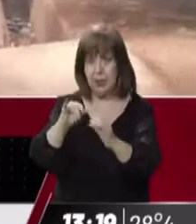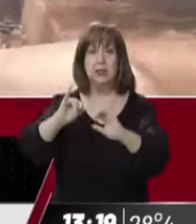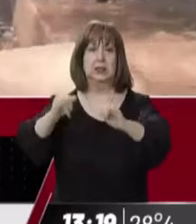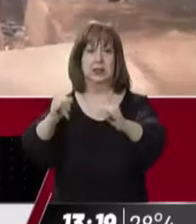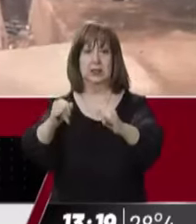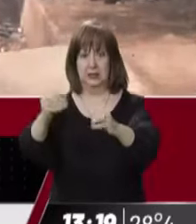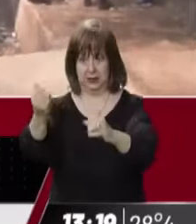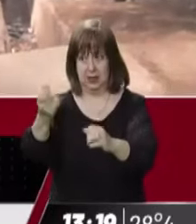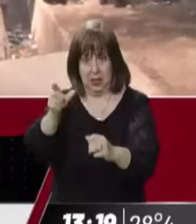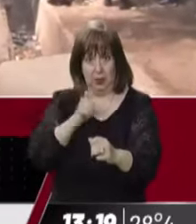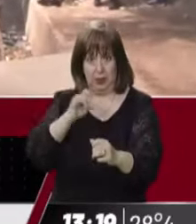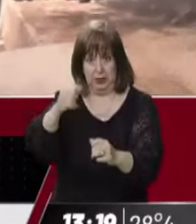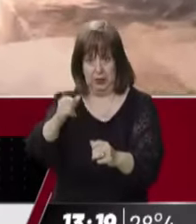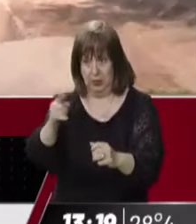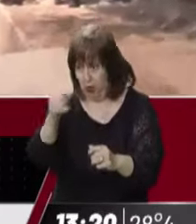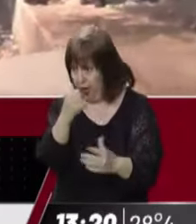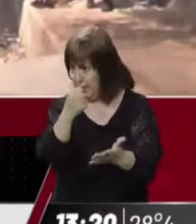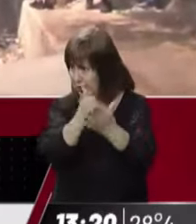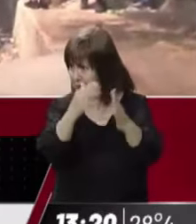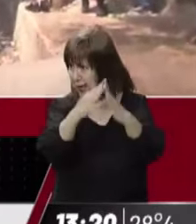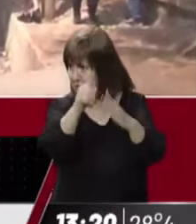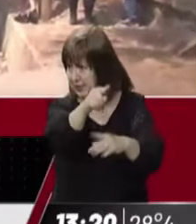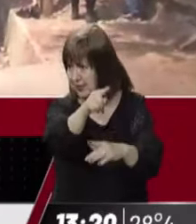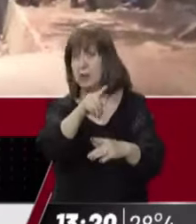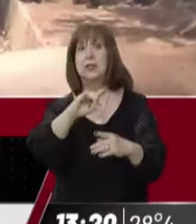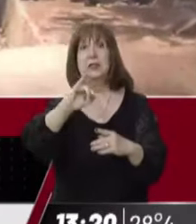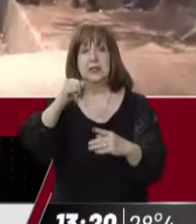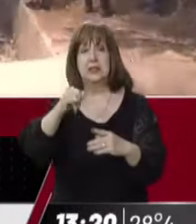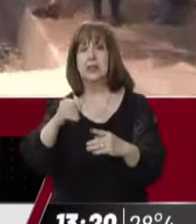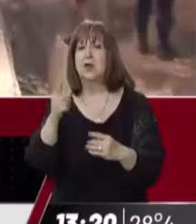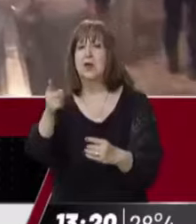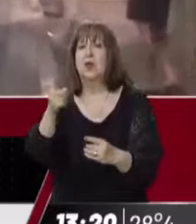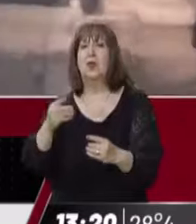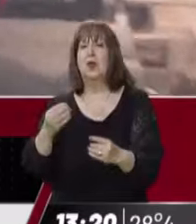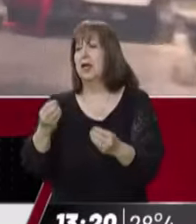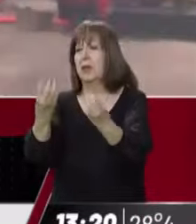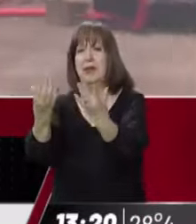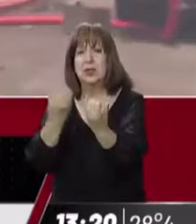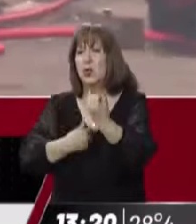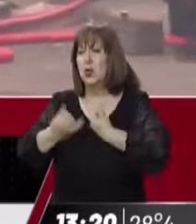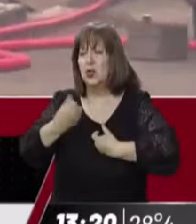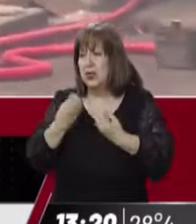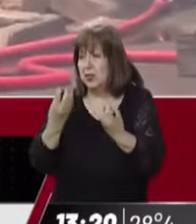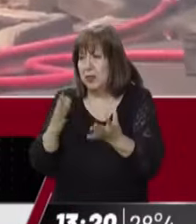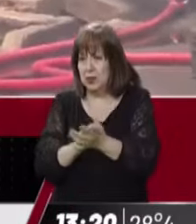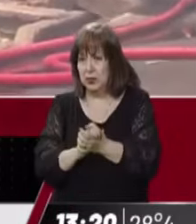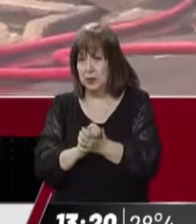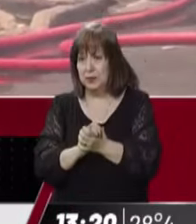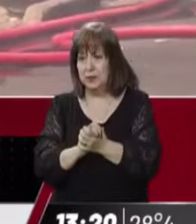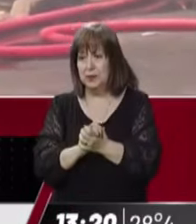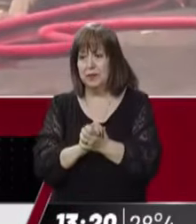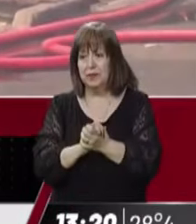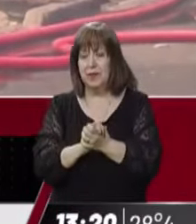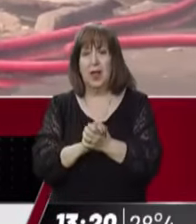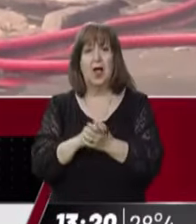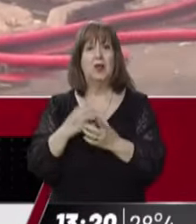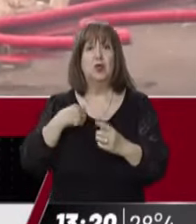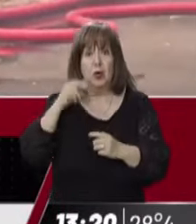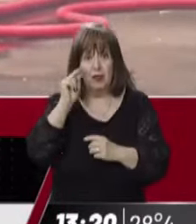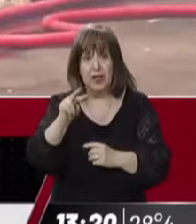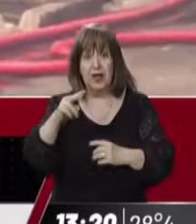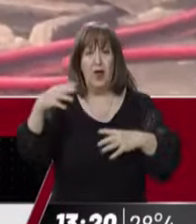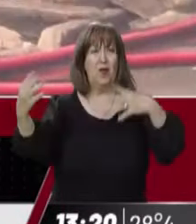cuando pasó Sí cómo fue cómo lo viviste Qué pasó que pudiste ver vi mucho fuego